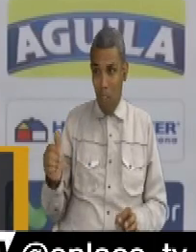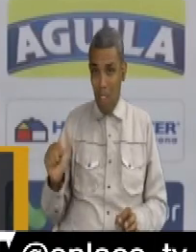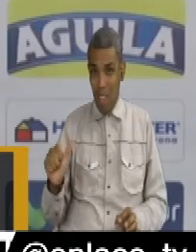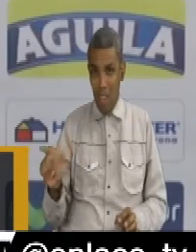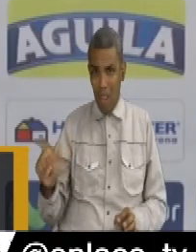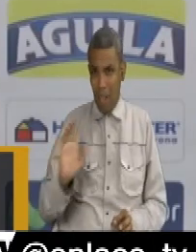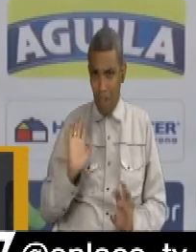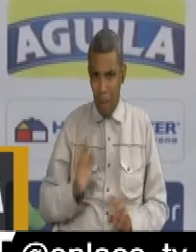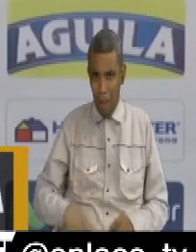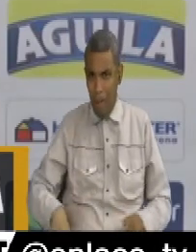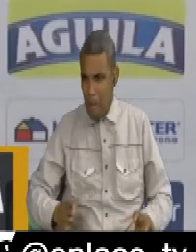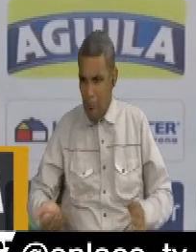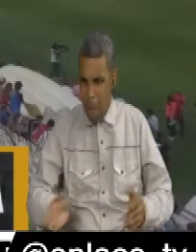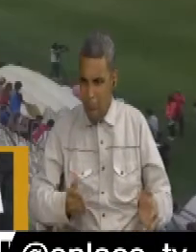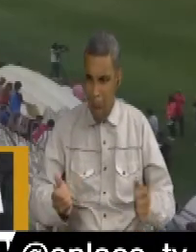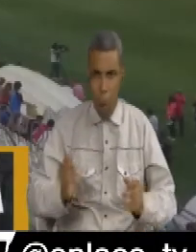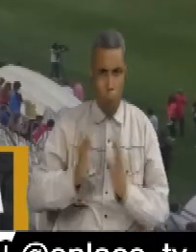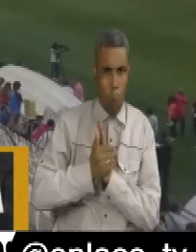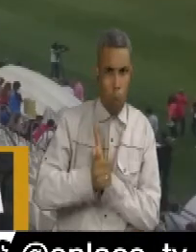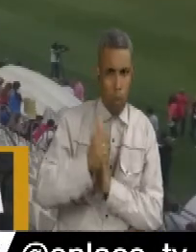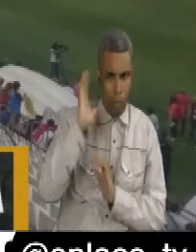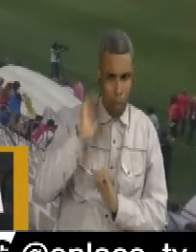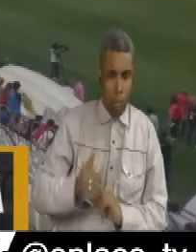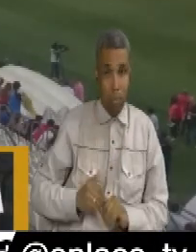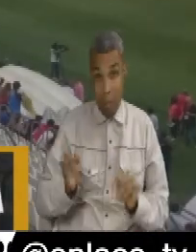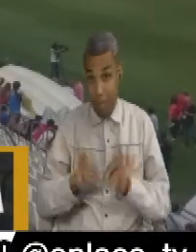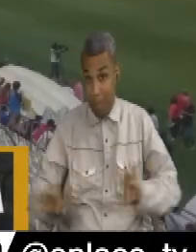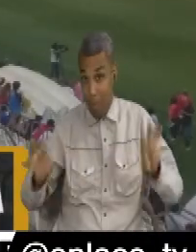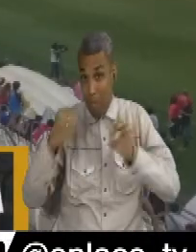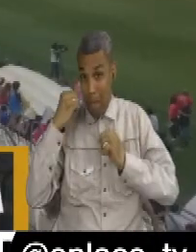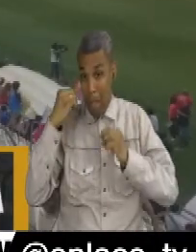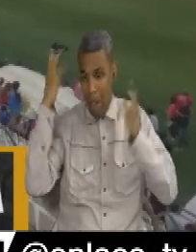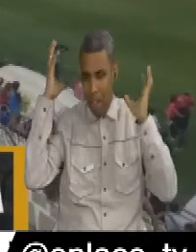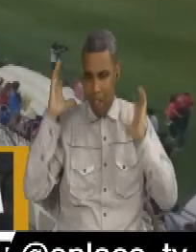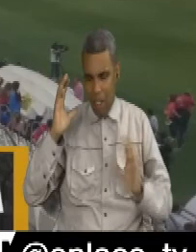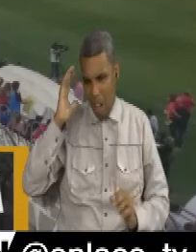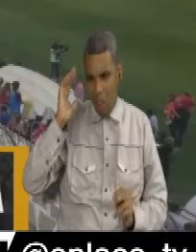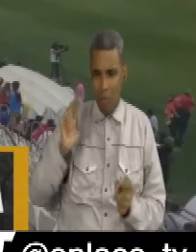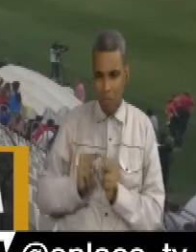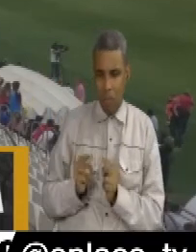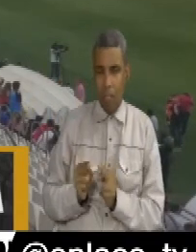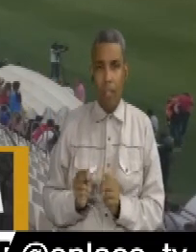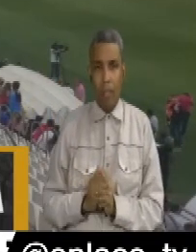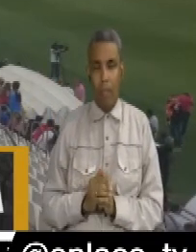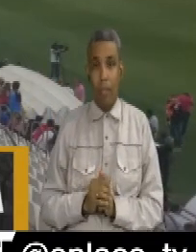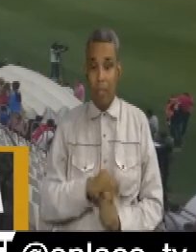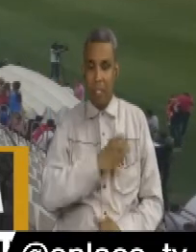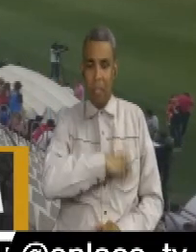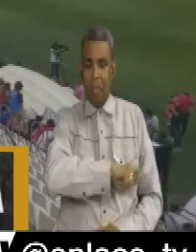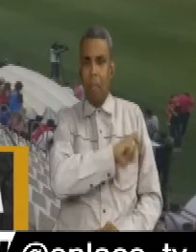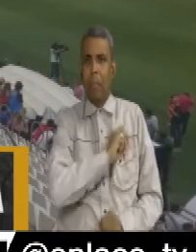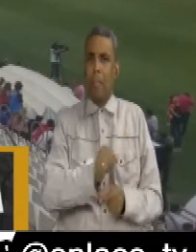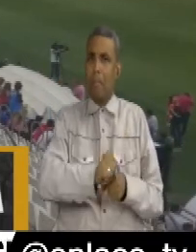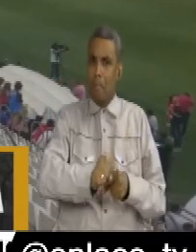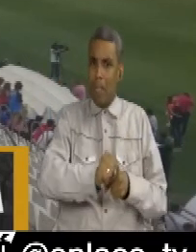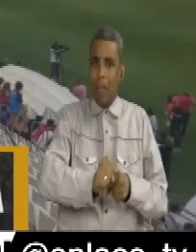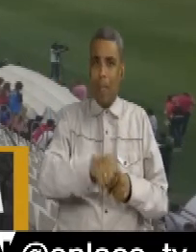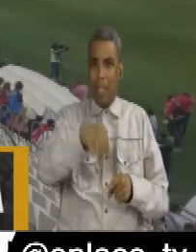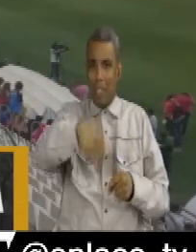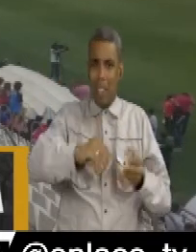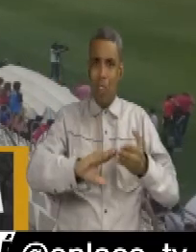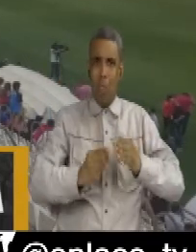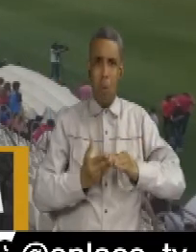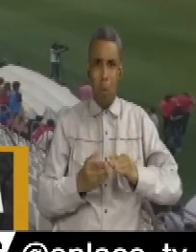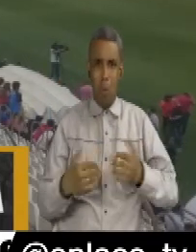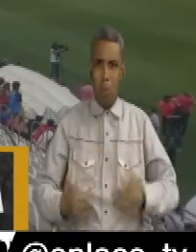y para Colombia es fundamental. El entrenamiento de la selección española ha sido a puerta abierta, así que todos los habitantes de Murcia, un gran número, yo